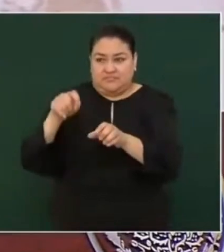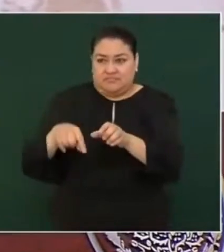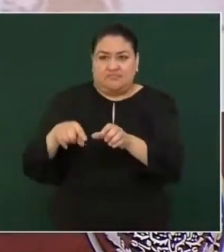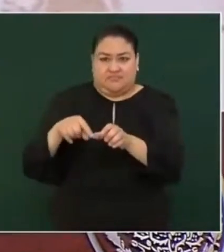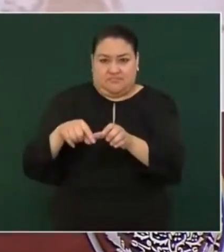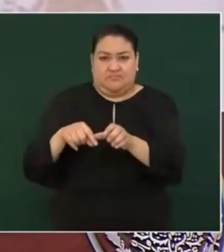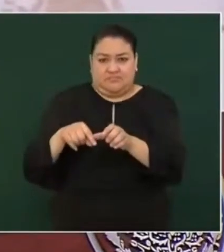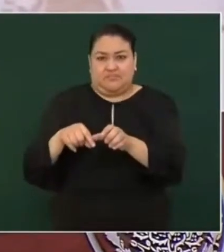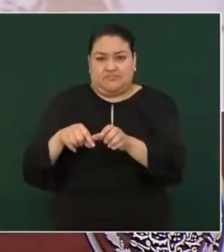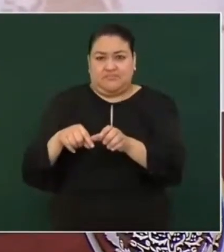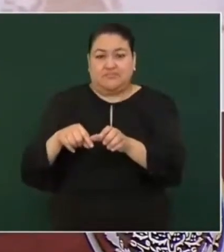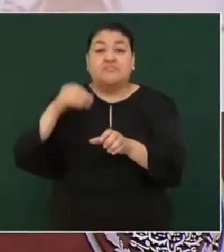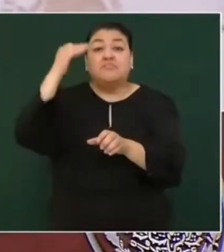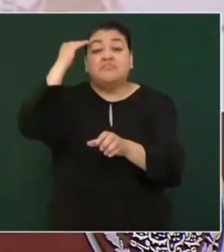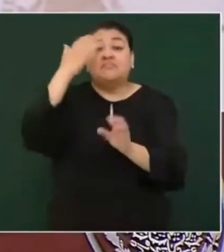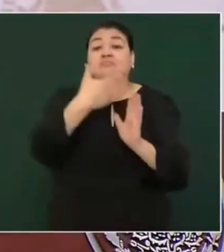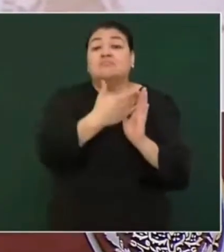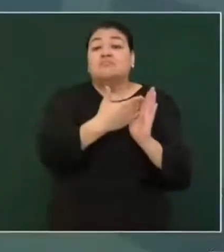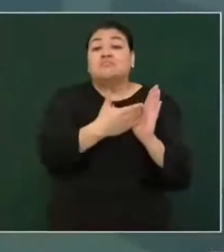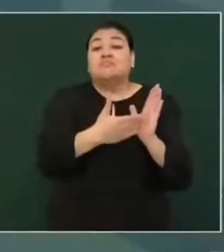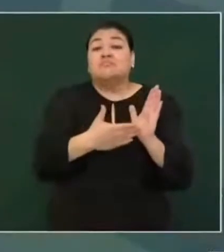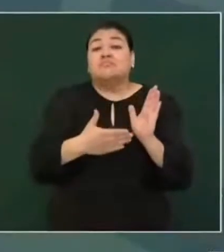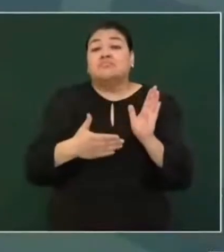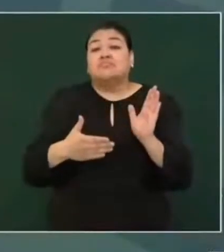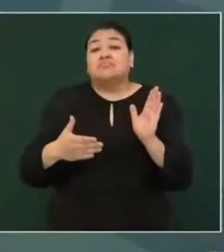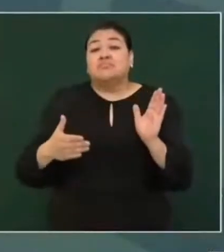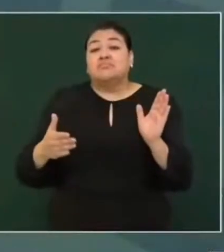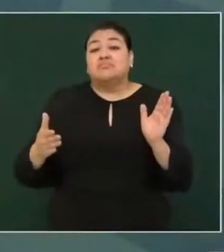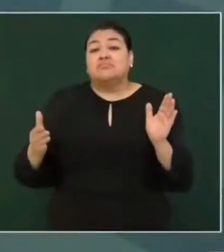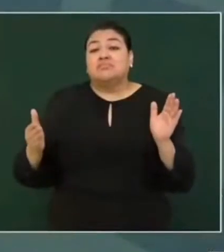contratar mano de obra,